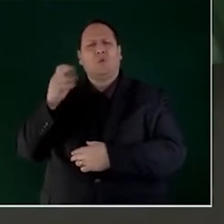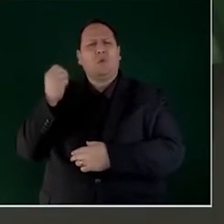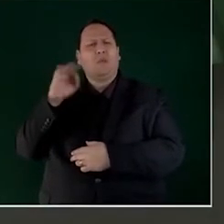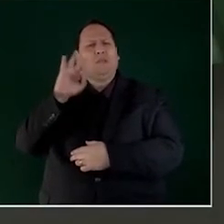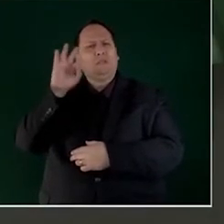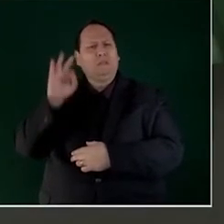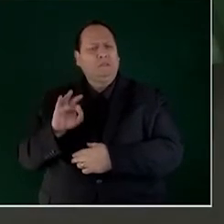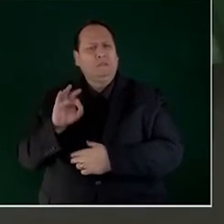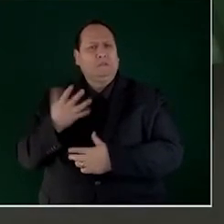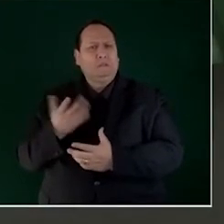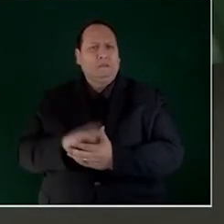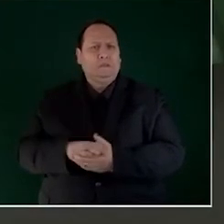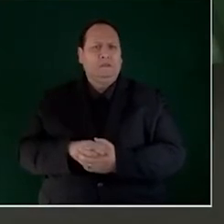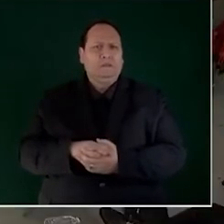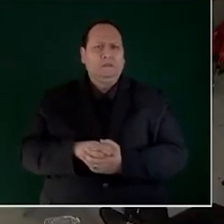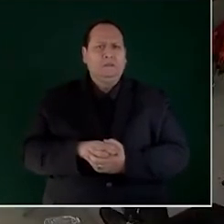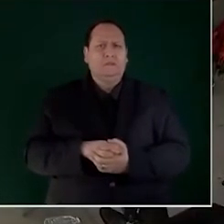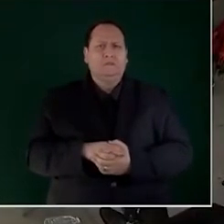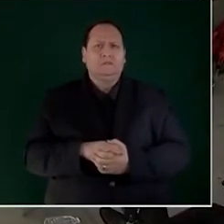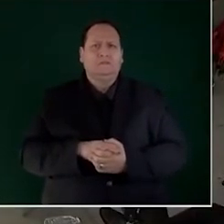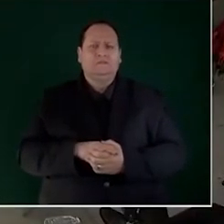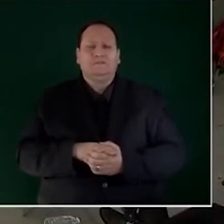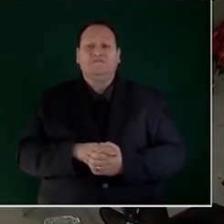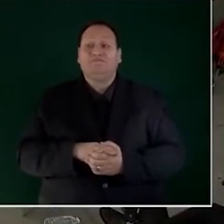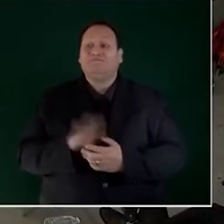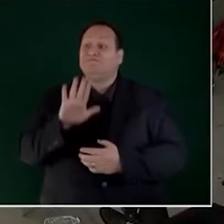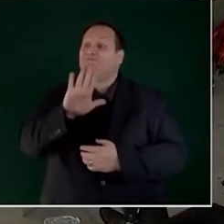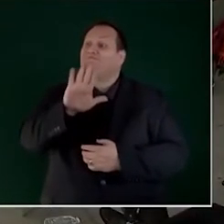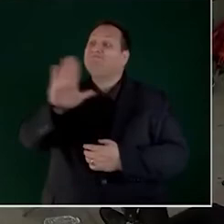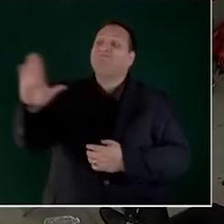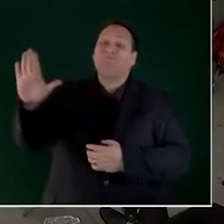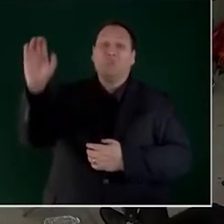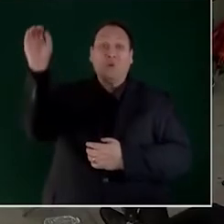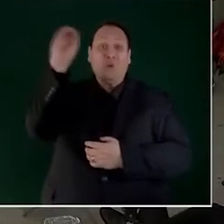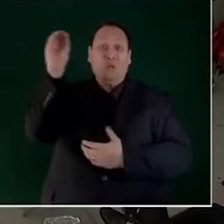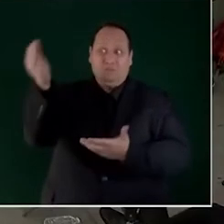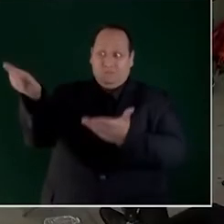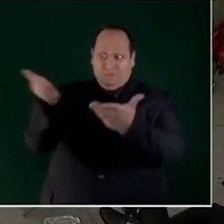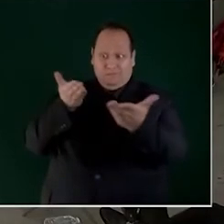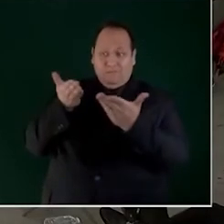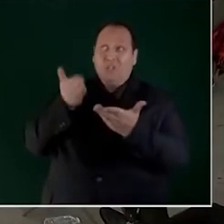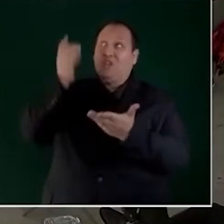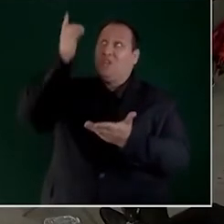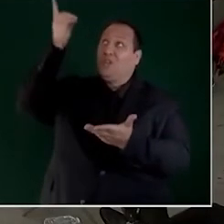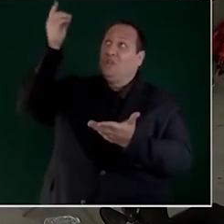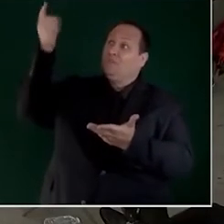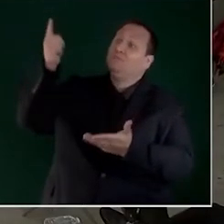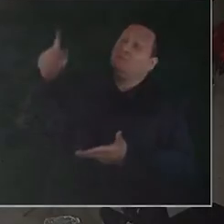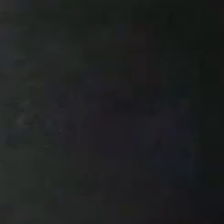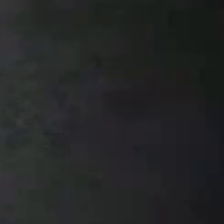38.9%. Pero esa es la voz del pueblo, que es la voz de Dios.